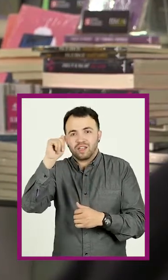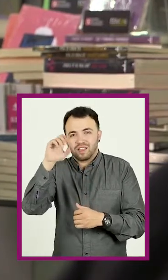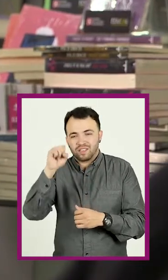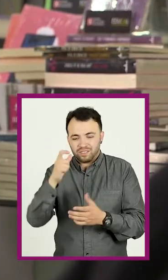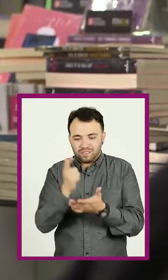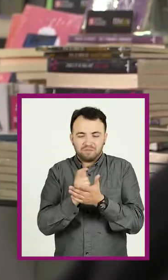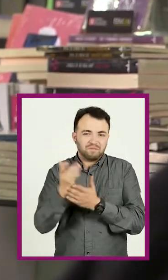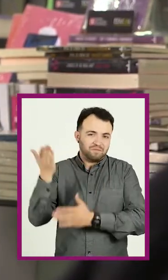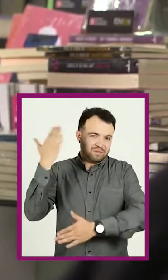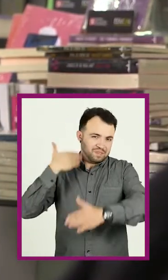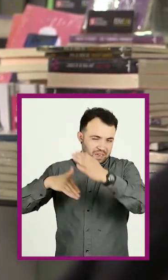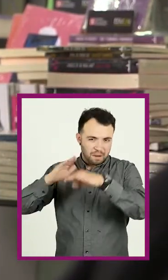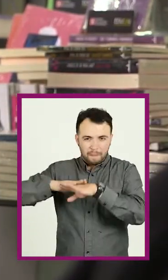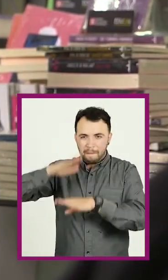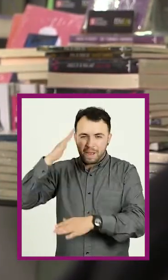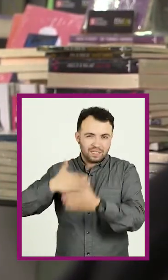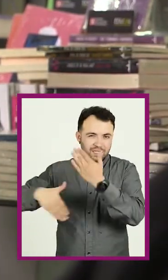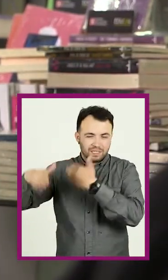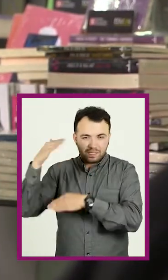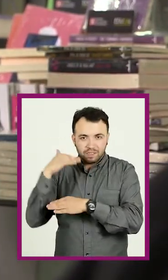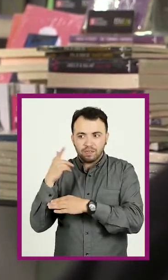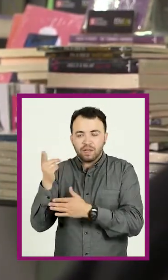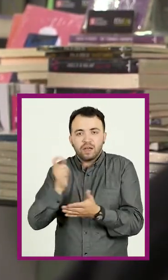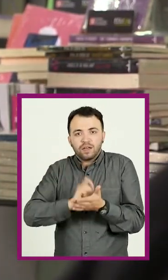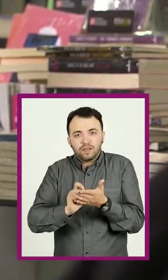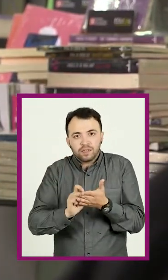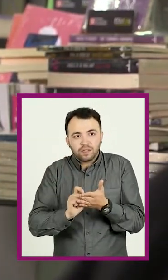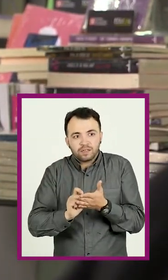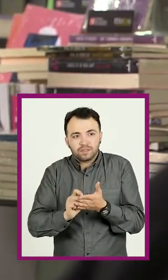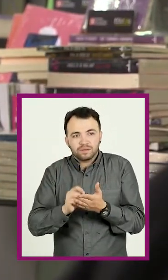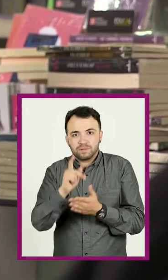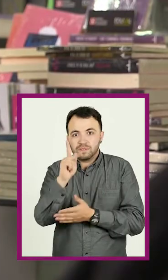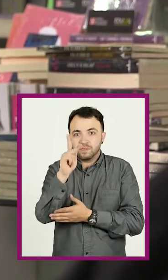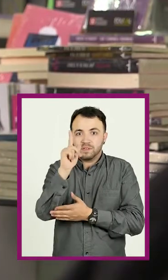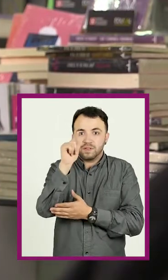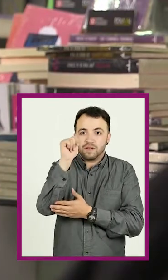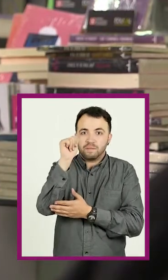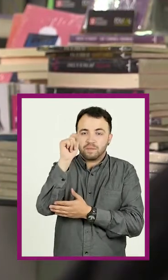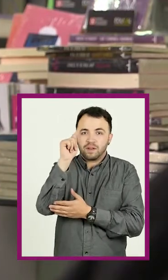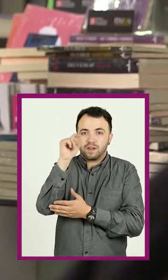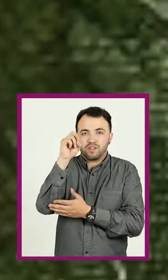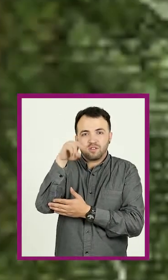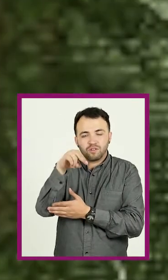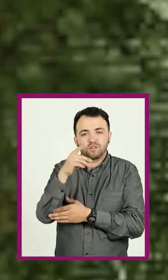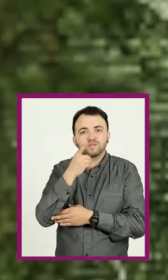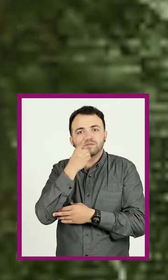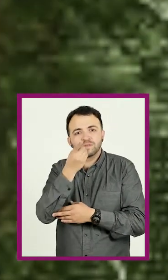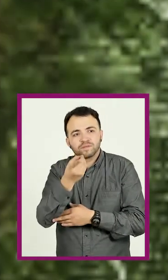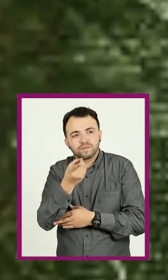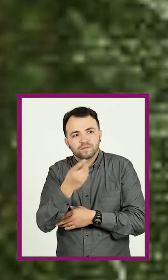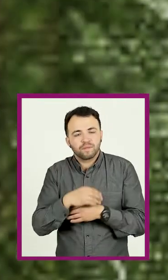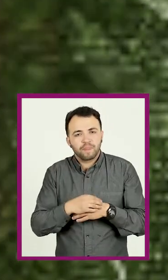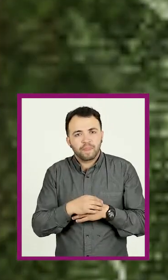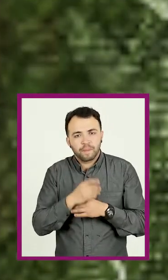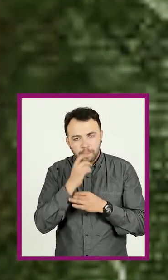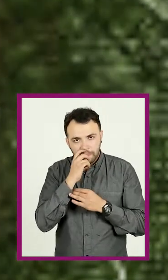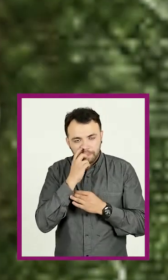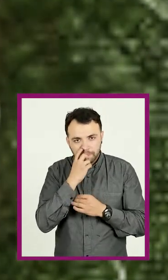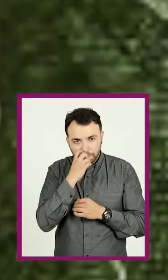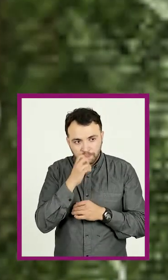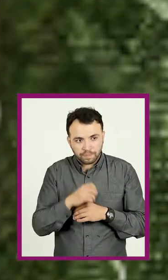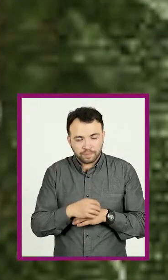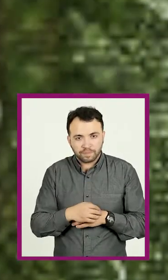poder. Recuerda lo que dice Platón en el libro quinto de la República, en